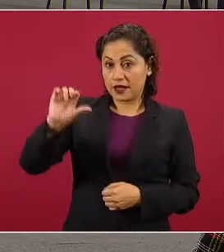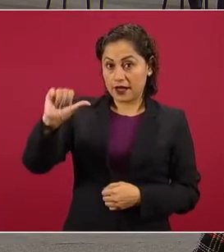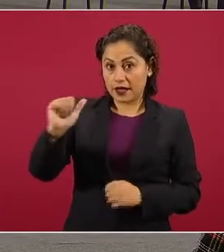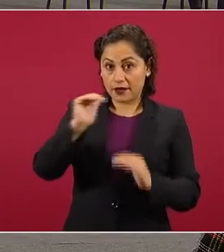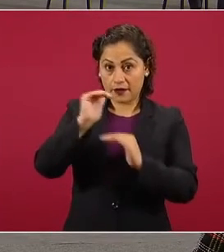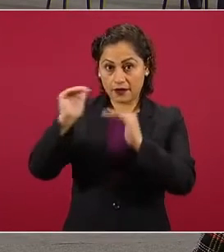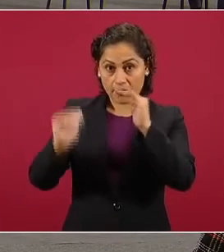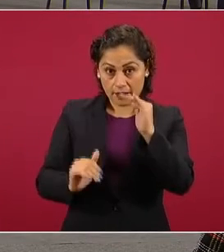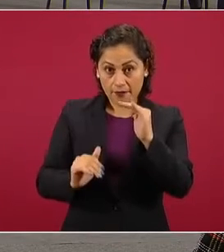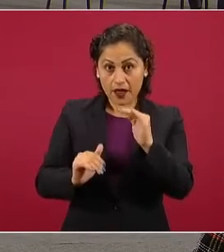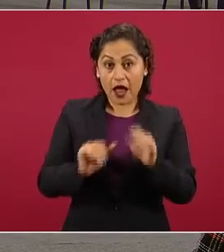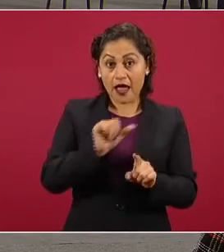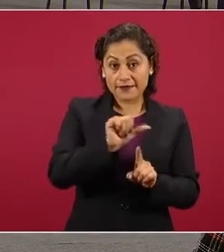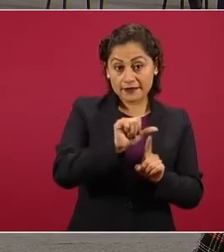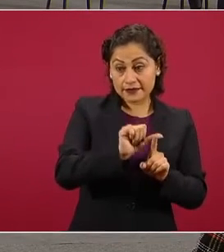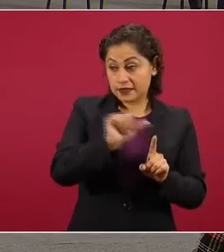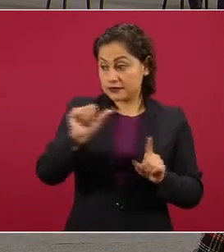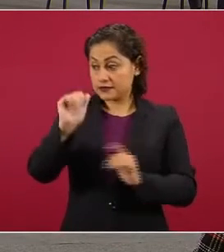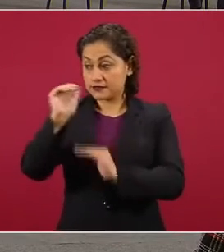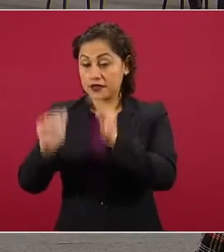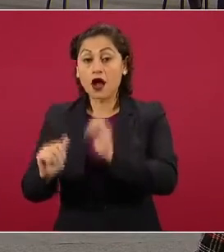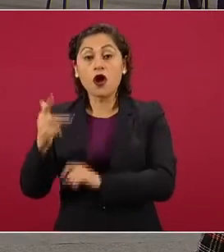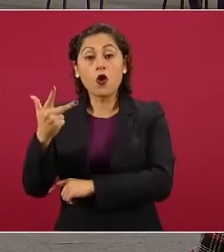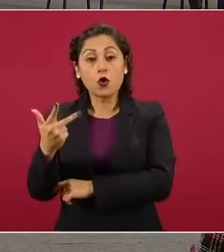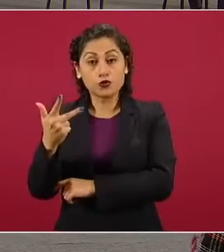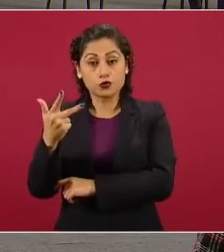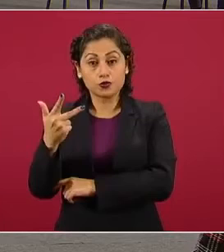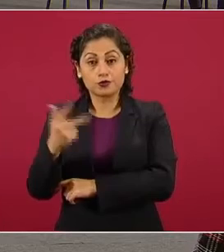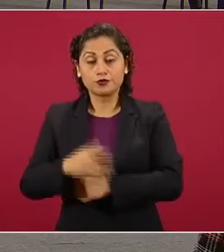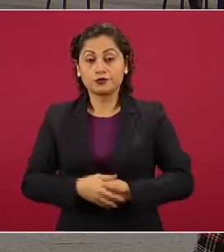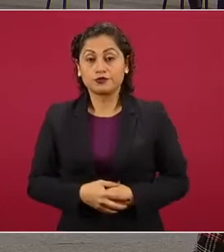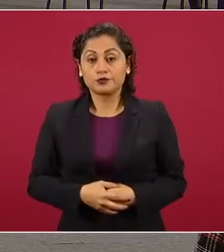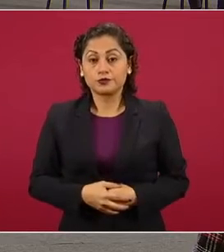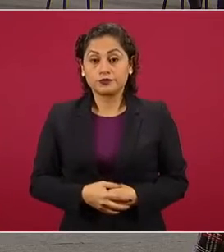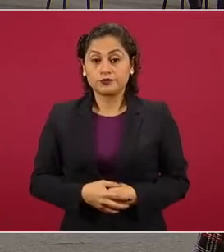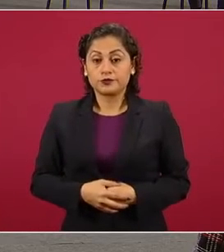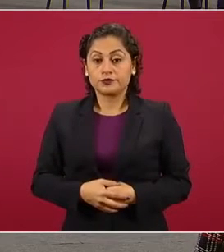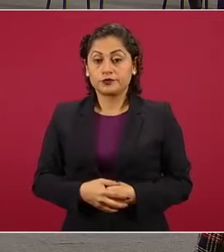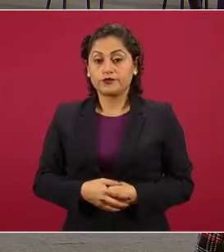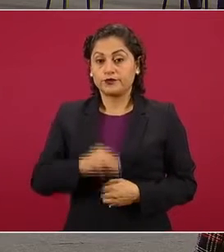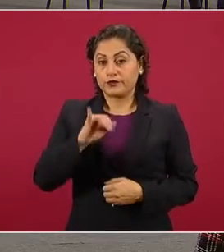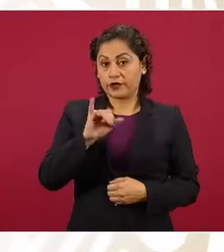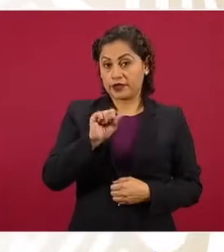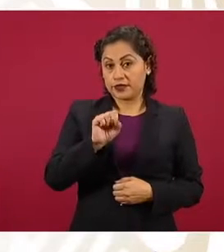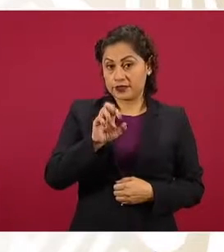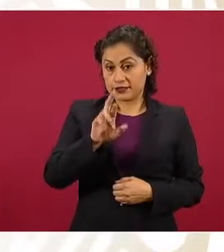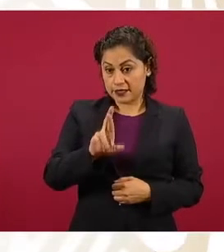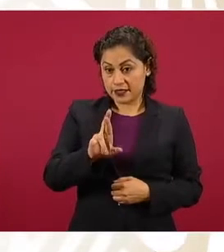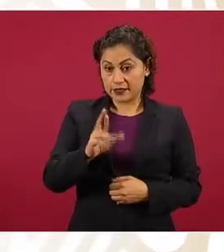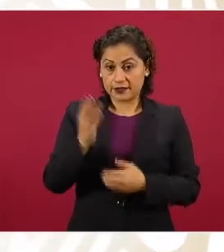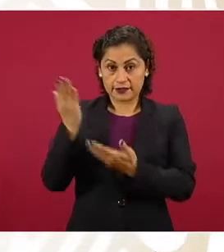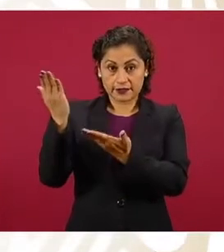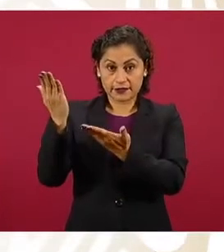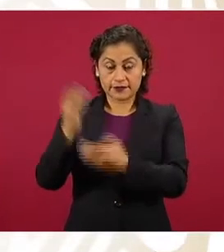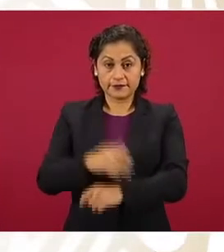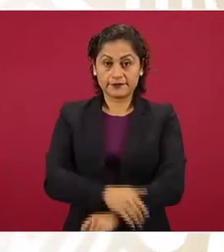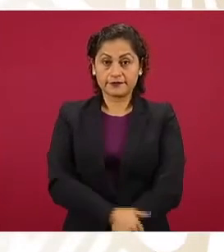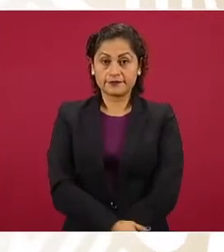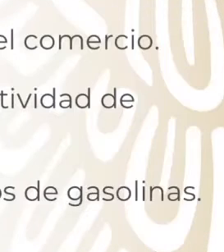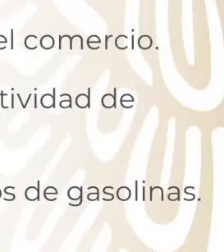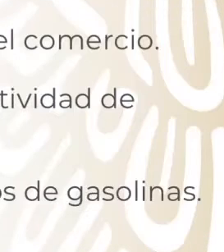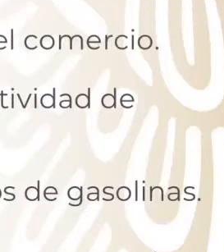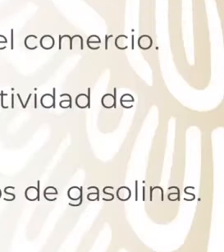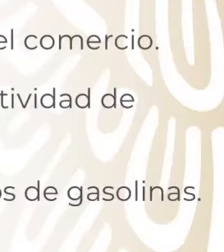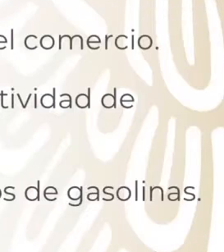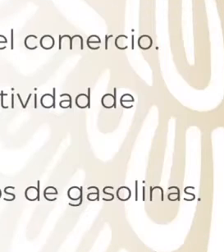condiciones del 16 al 8, adelante, del ISR, el impuesto sobre la renta, del 30 al